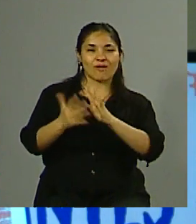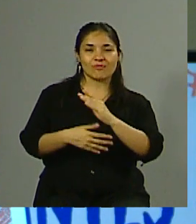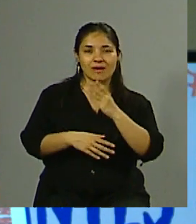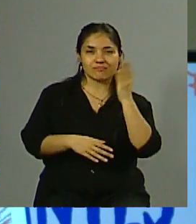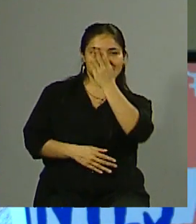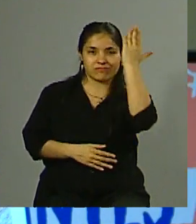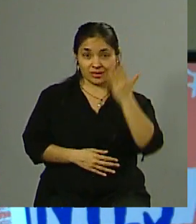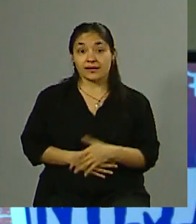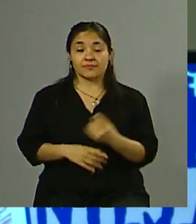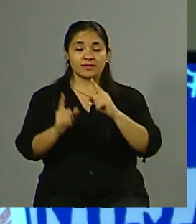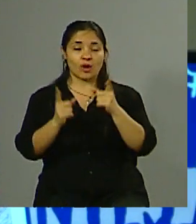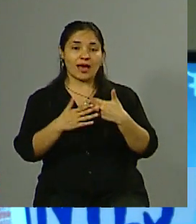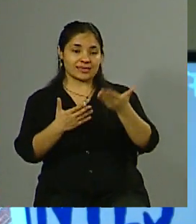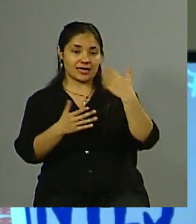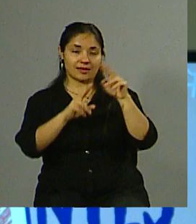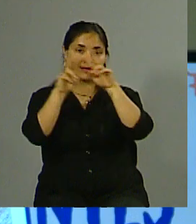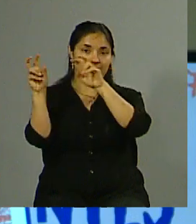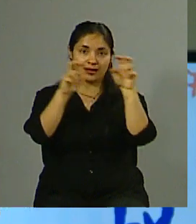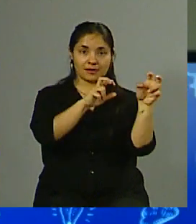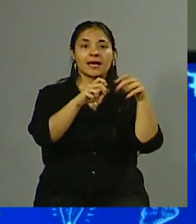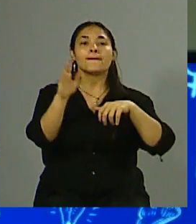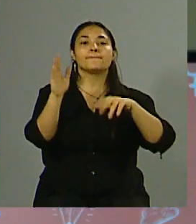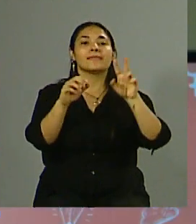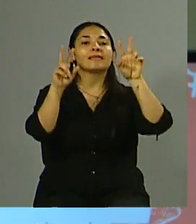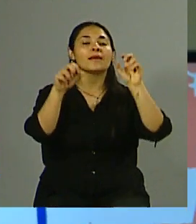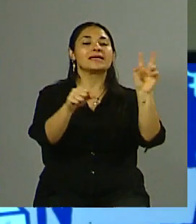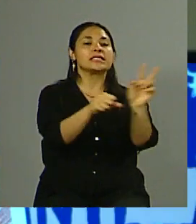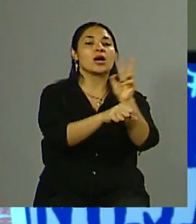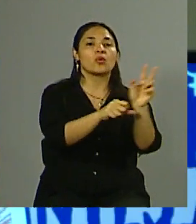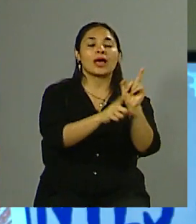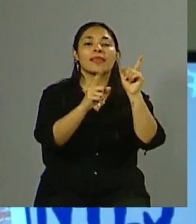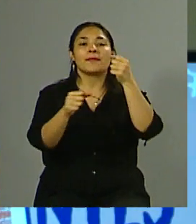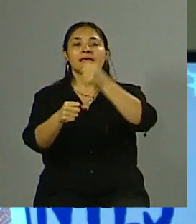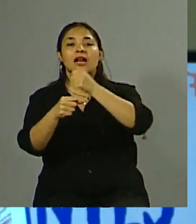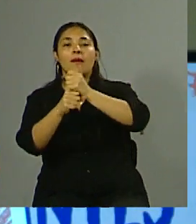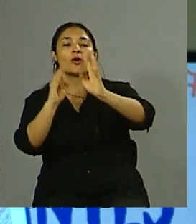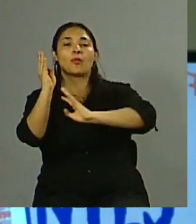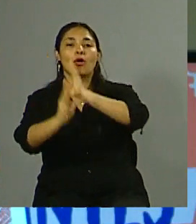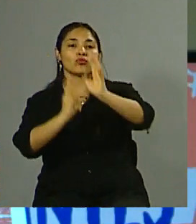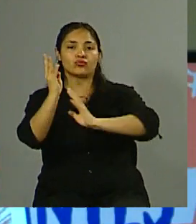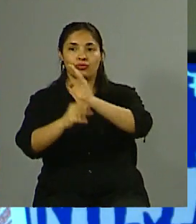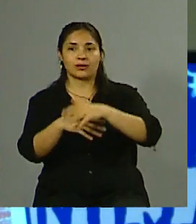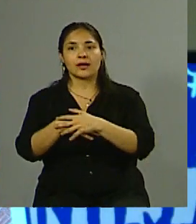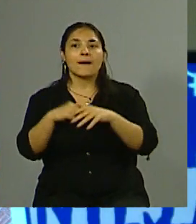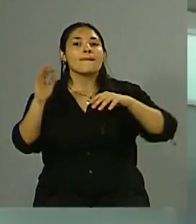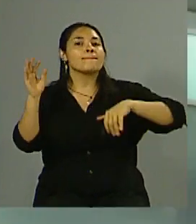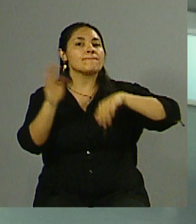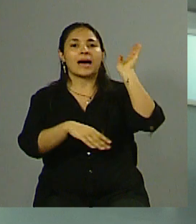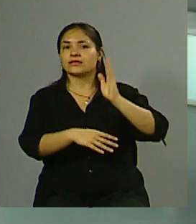desarrollaron en el día de ayer. Creo que en la parte de seguridad, sobre todo trabajo y producción, quien pudo haber recibido